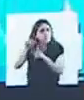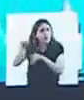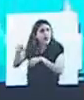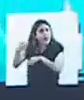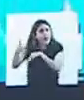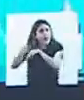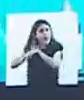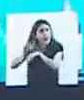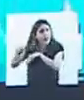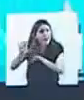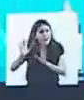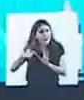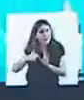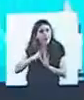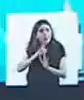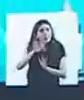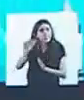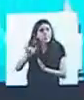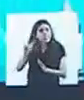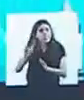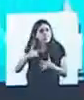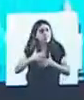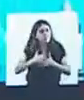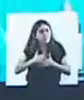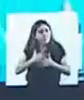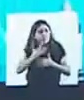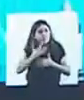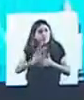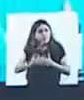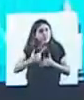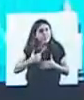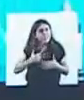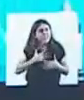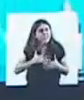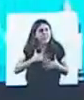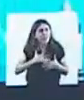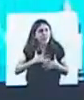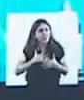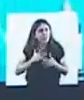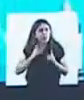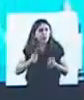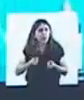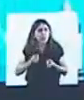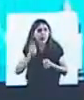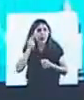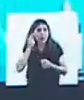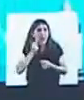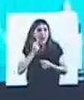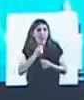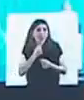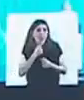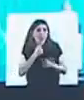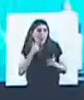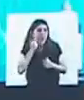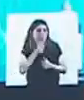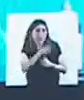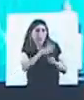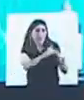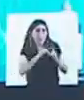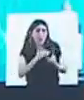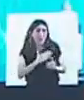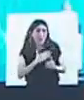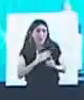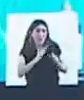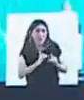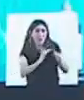nada que ver con el coronavirus, hizo su regreso en público sin ningún tipo de autocrítica sobre lo que había mantenido todo este tiempo abierto. Va a